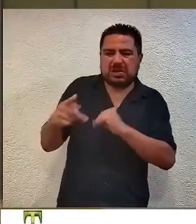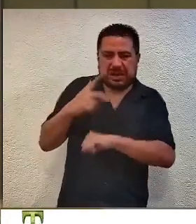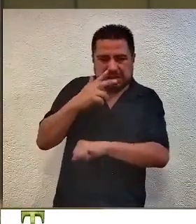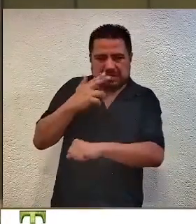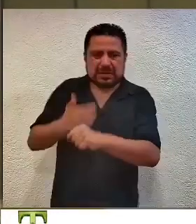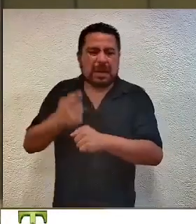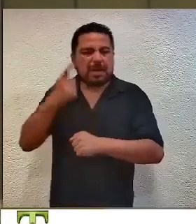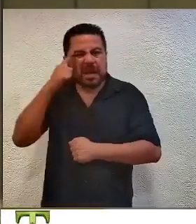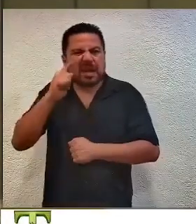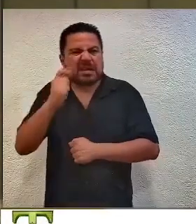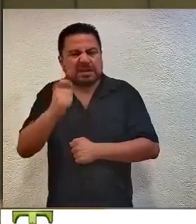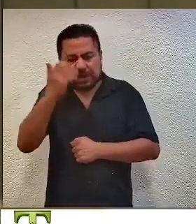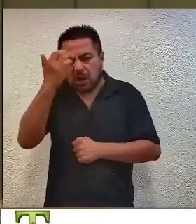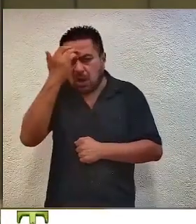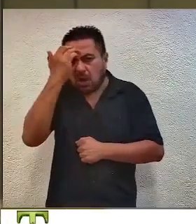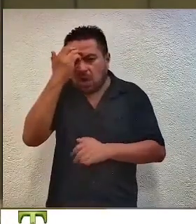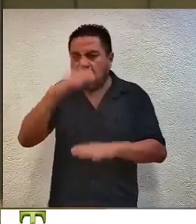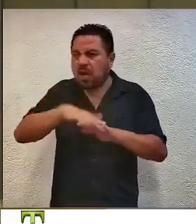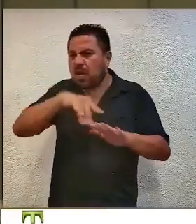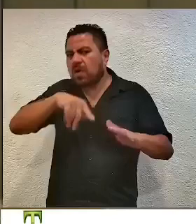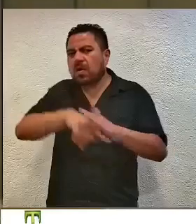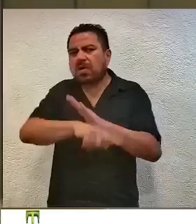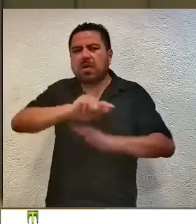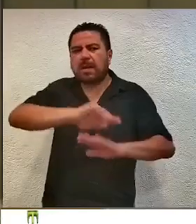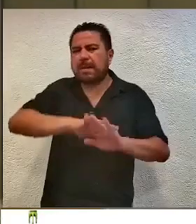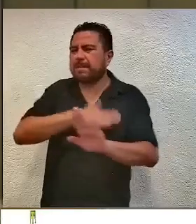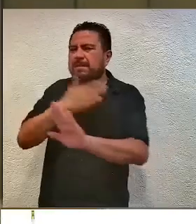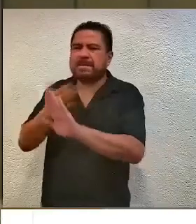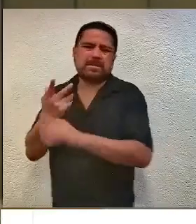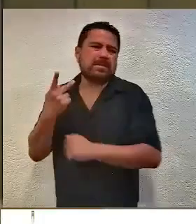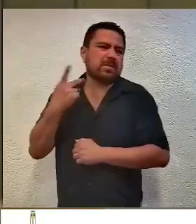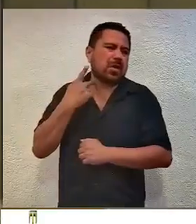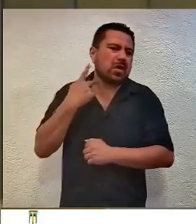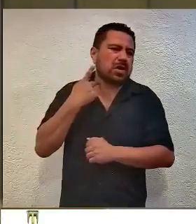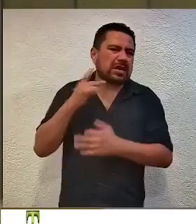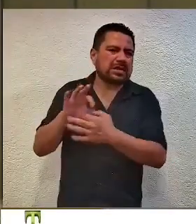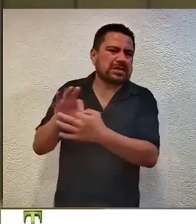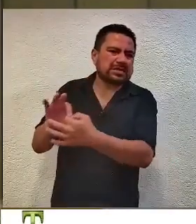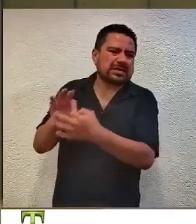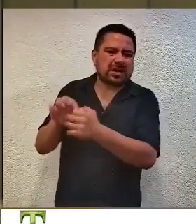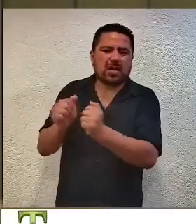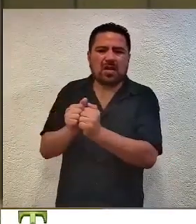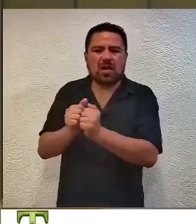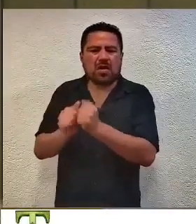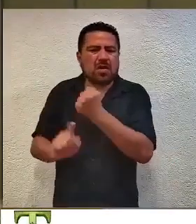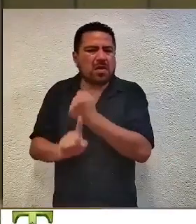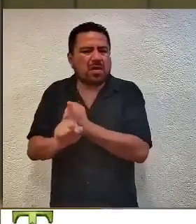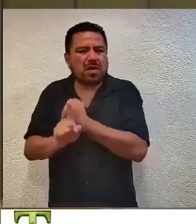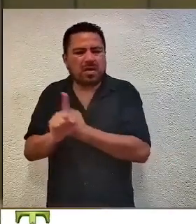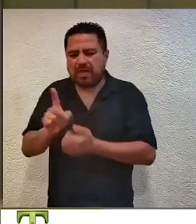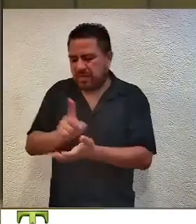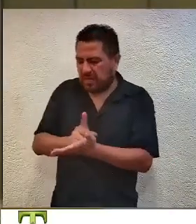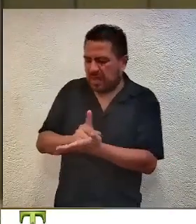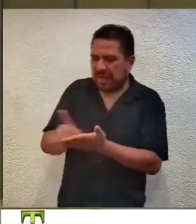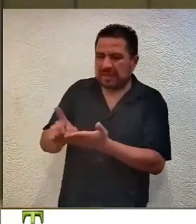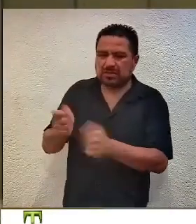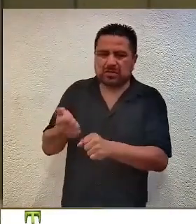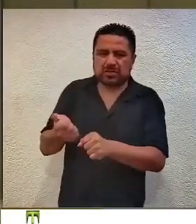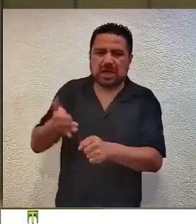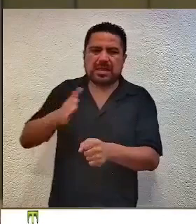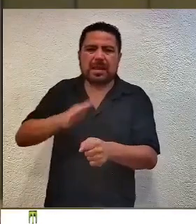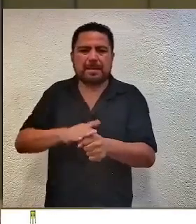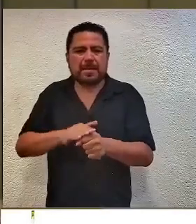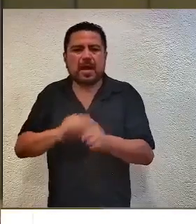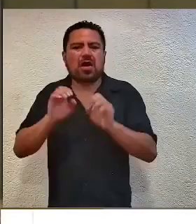para conocer de presuntos actos de violencia política relacionado con la afectación de derechos administrativos